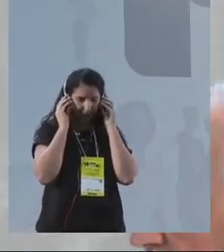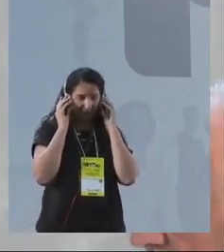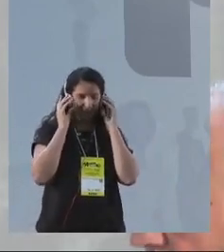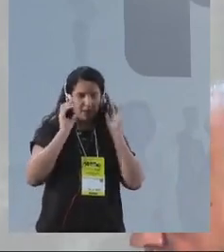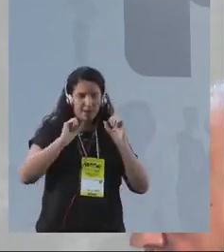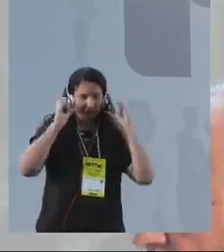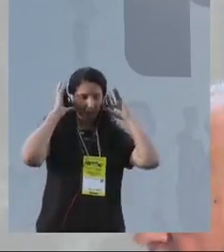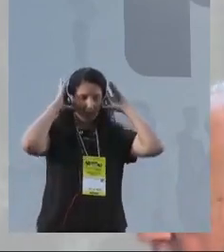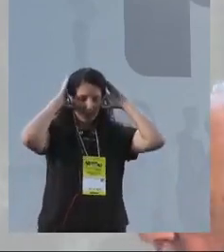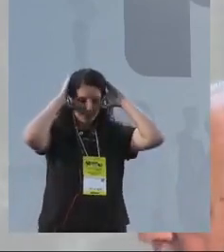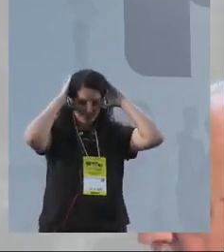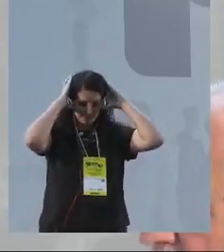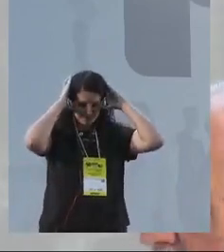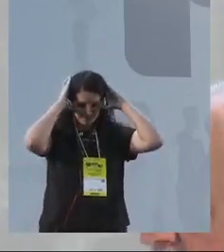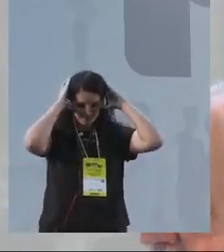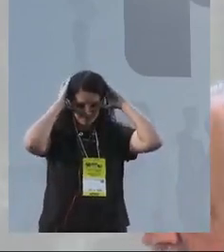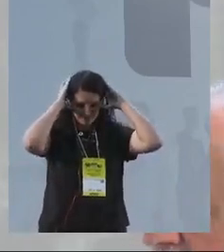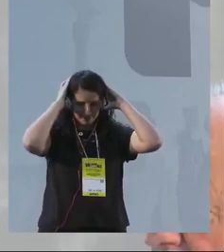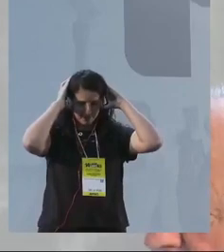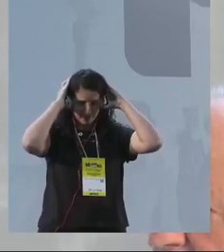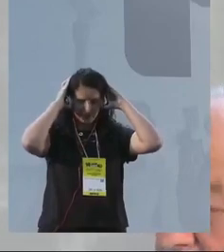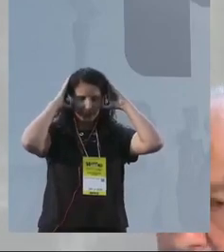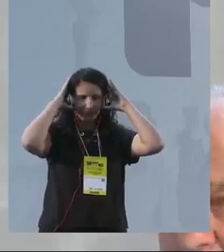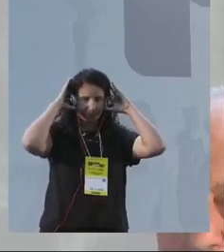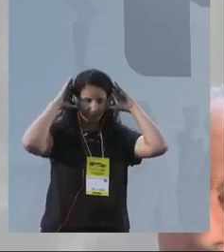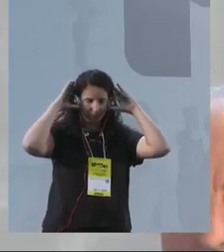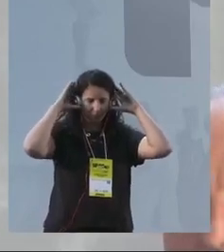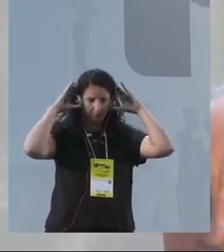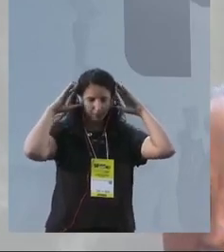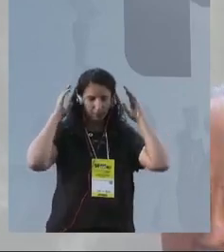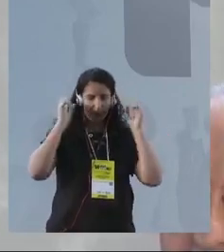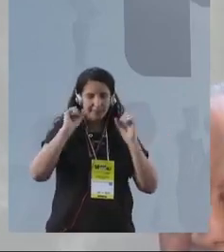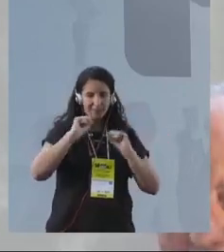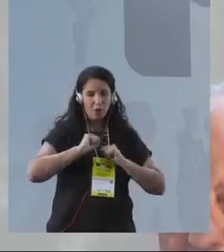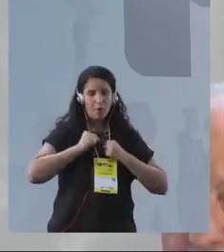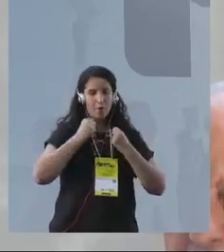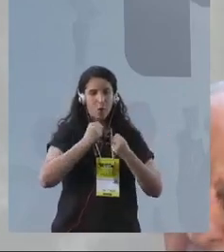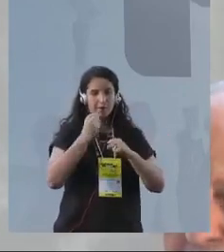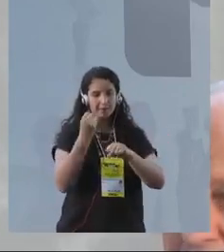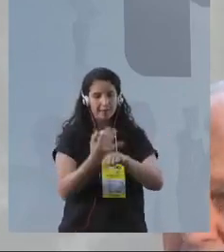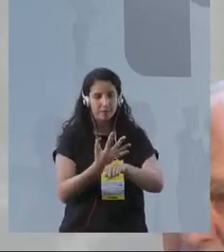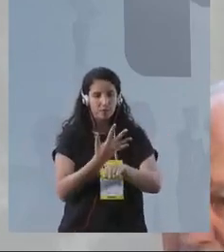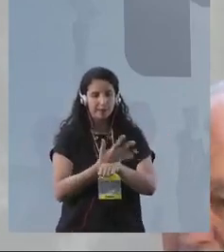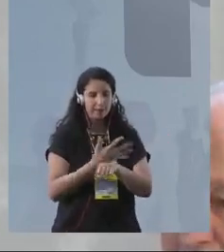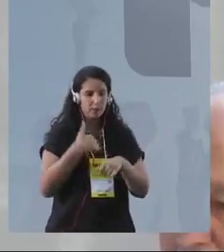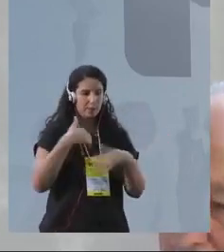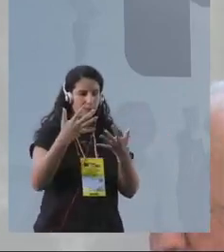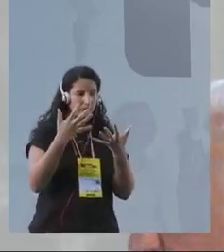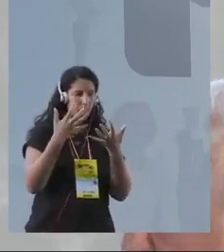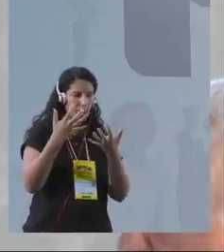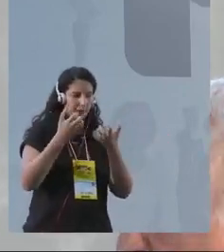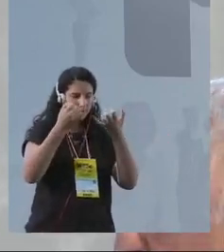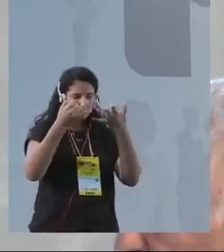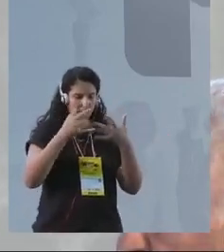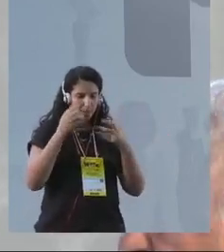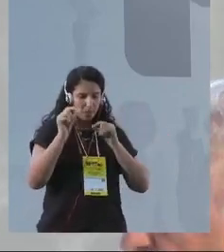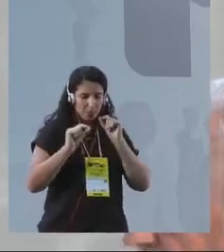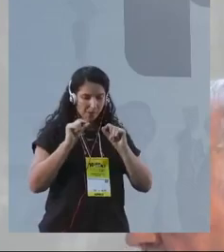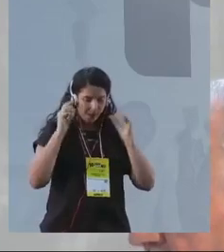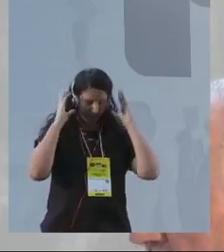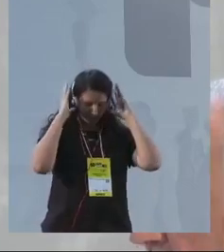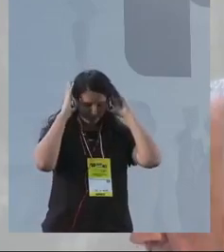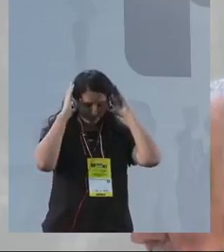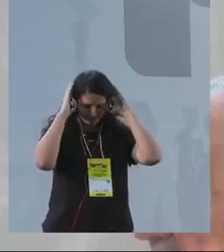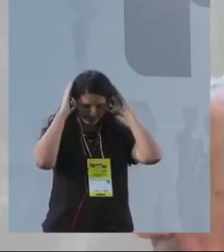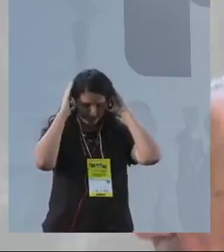mucha emoción. Por eso, en primer lugar, los trabajadores y trabajadoras de la Argentina,